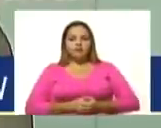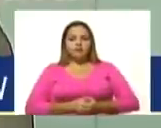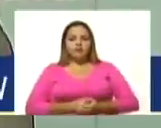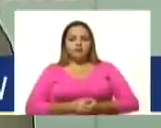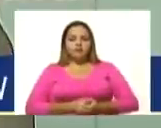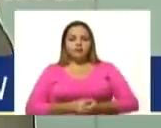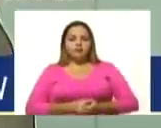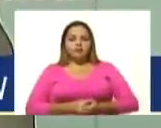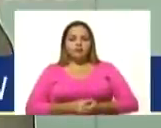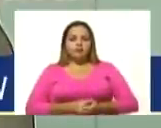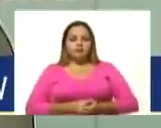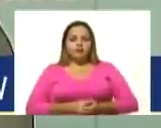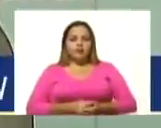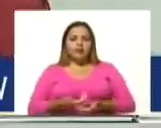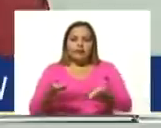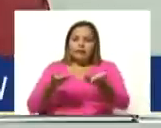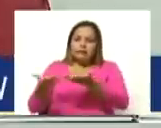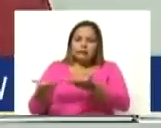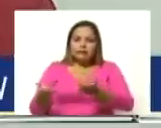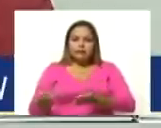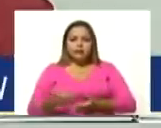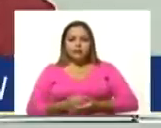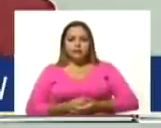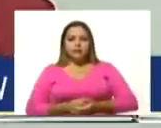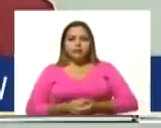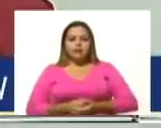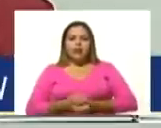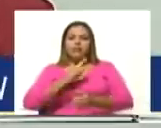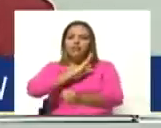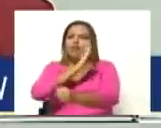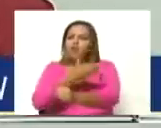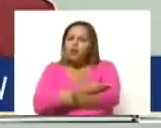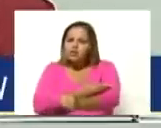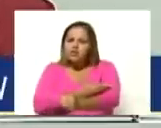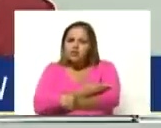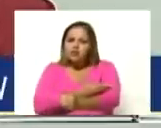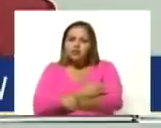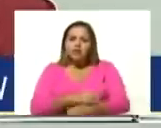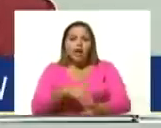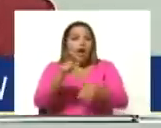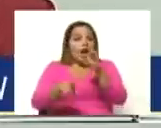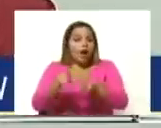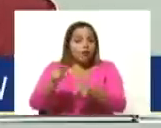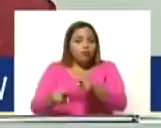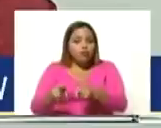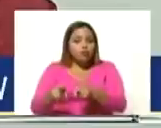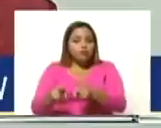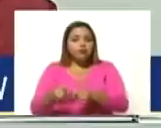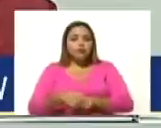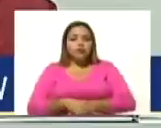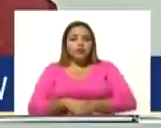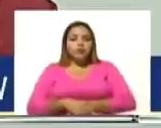es una fuerza que para algunos es indetenible,